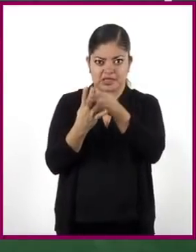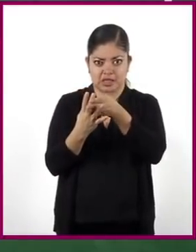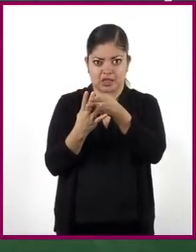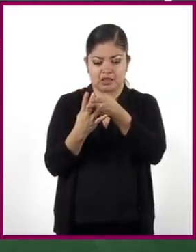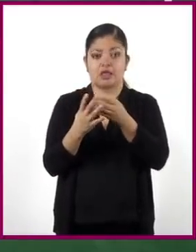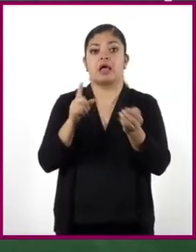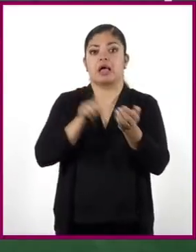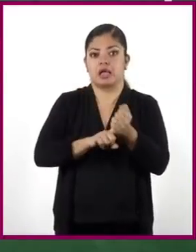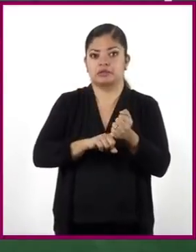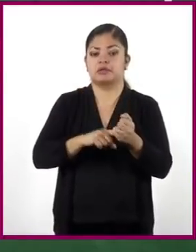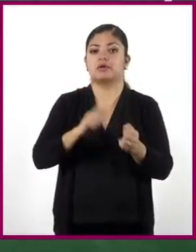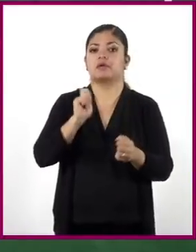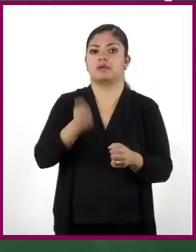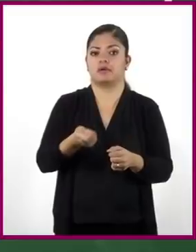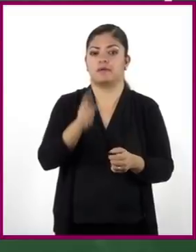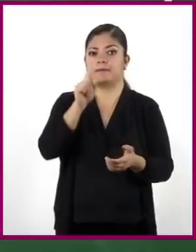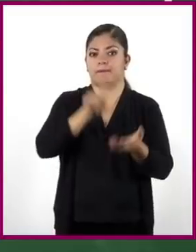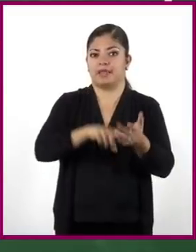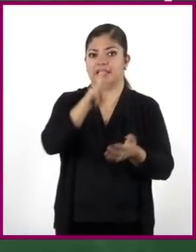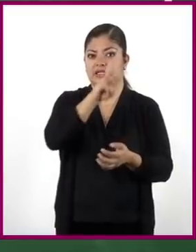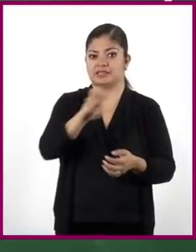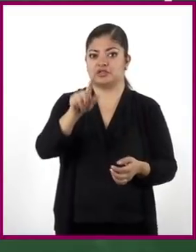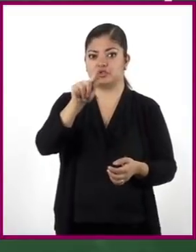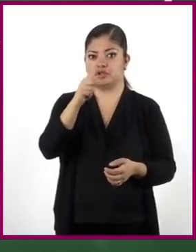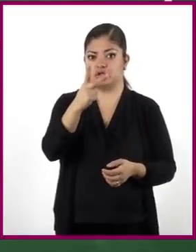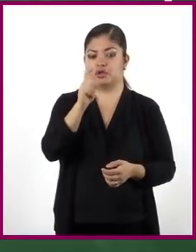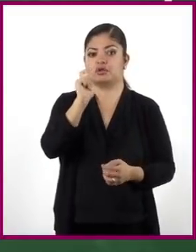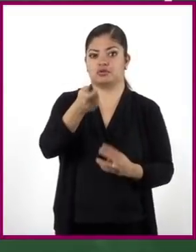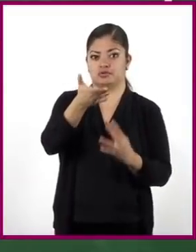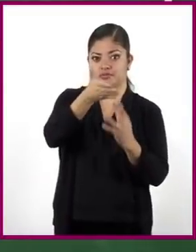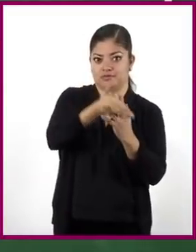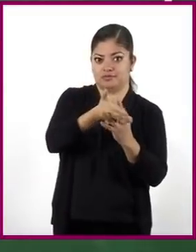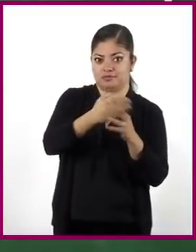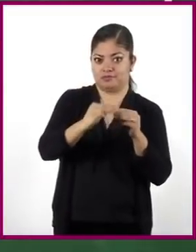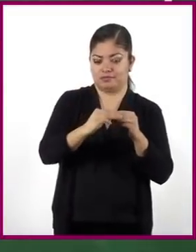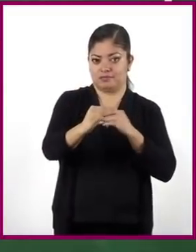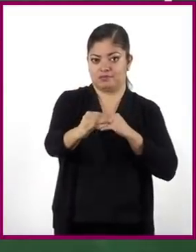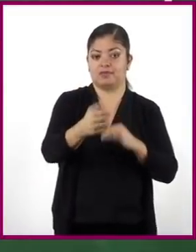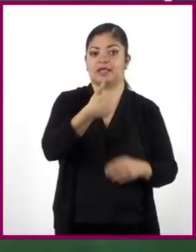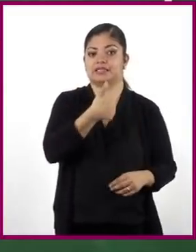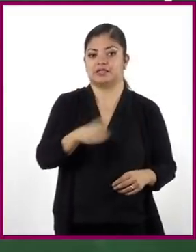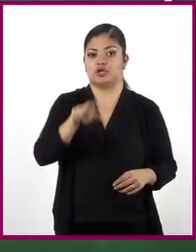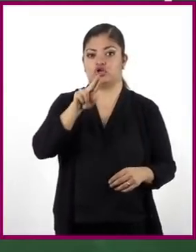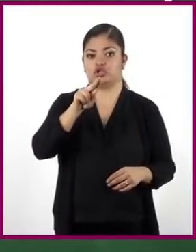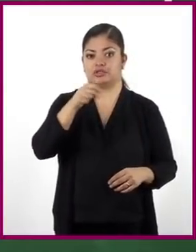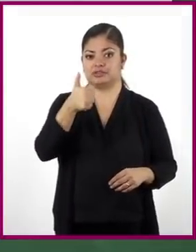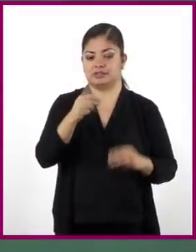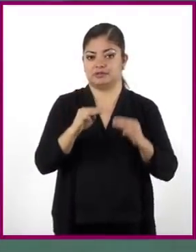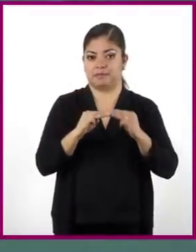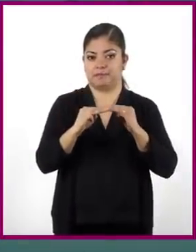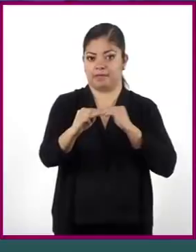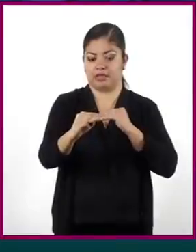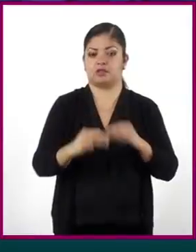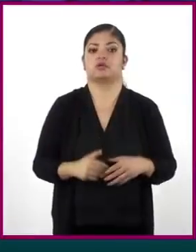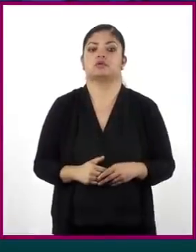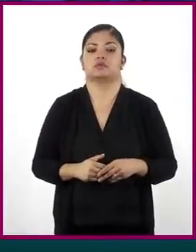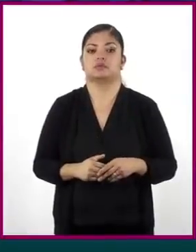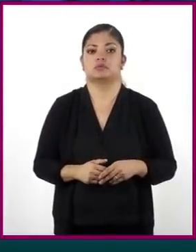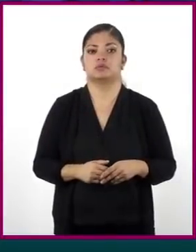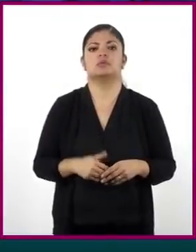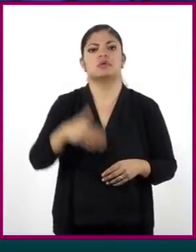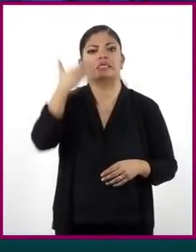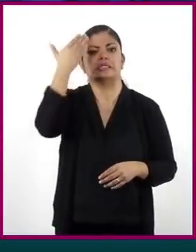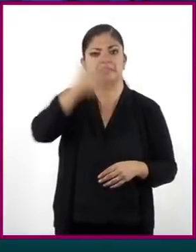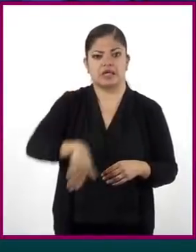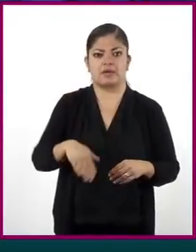la distancia será la mitad de 1,372, es decir, 686 metros. Para saber la